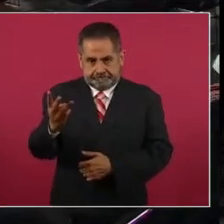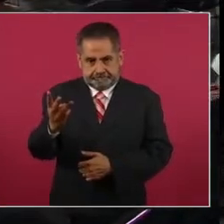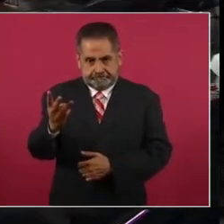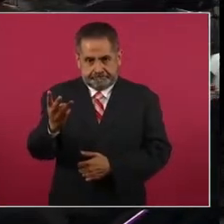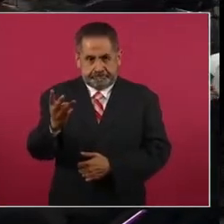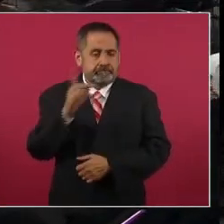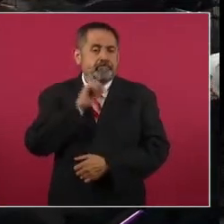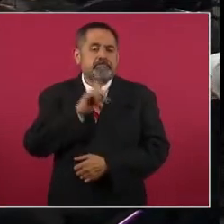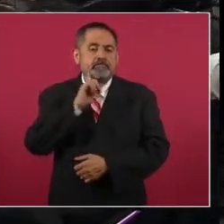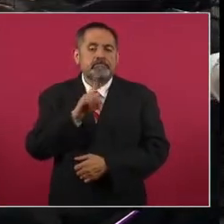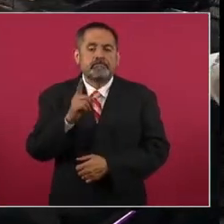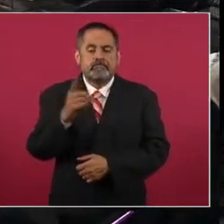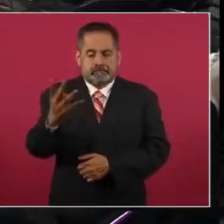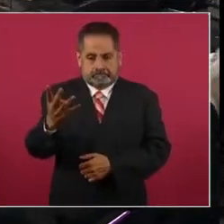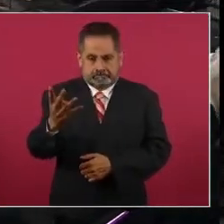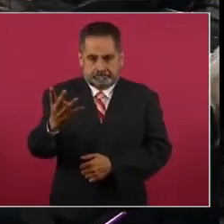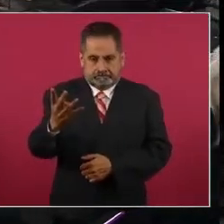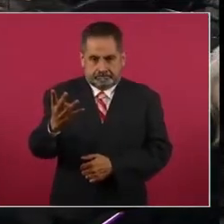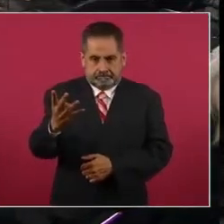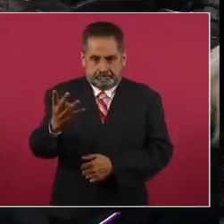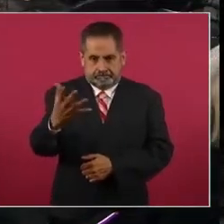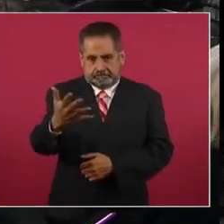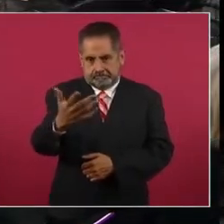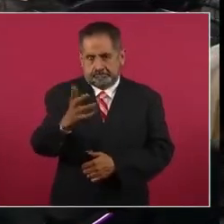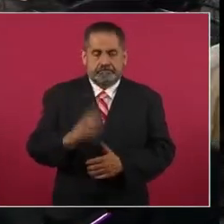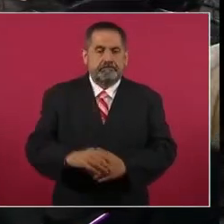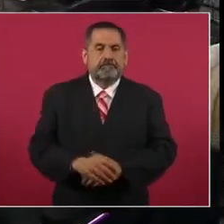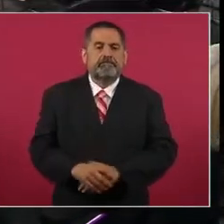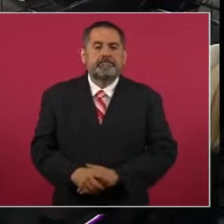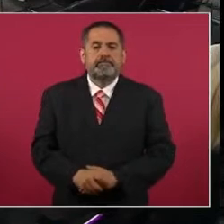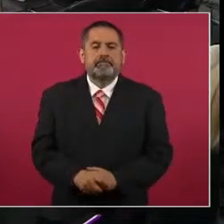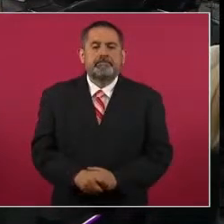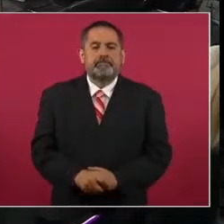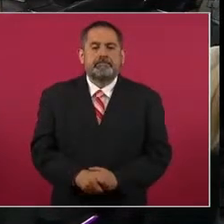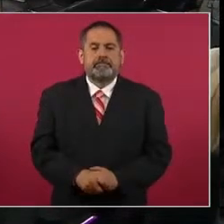compañeras 4 y 5